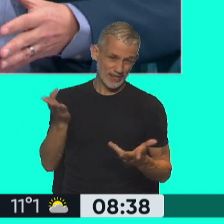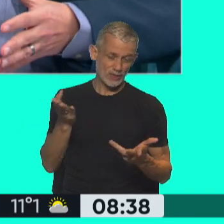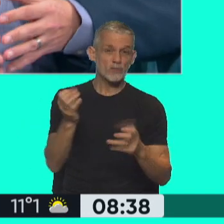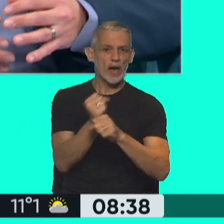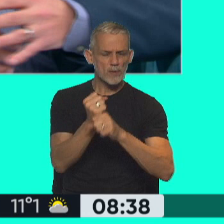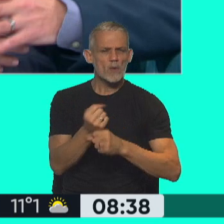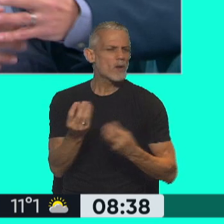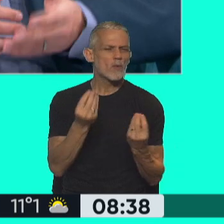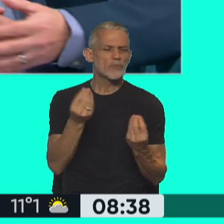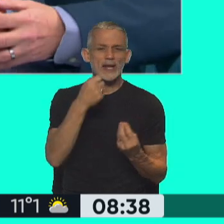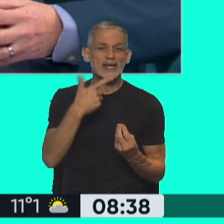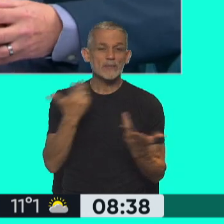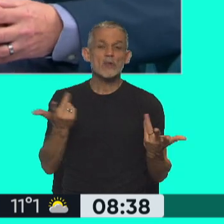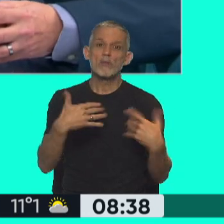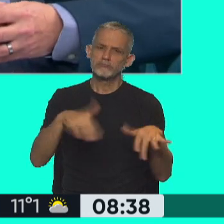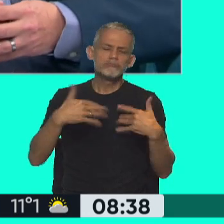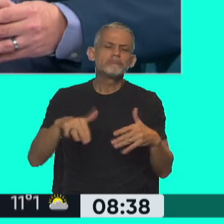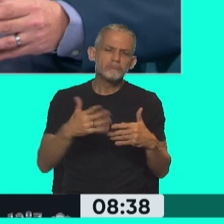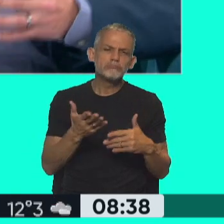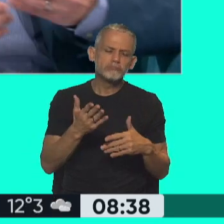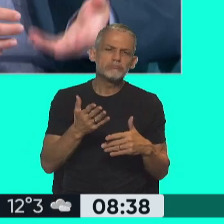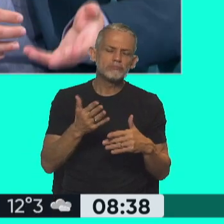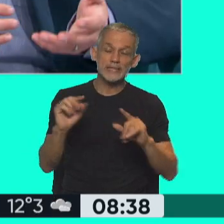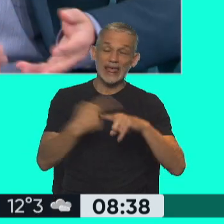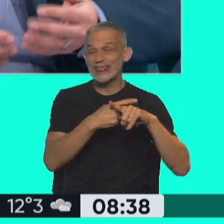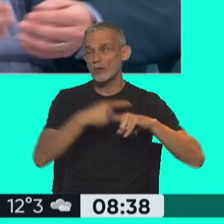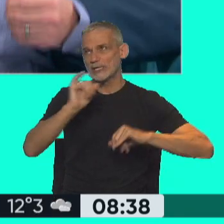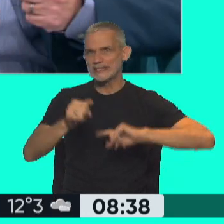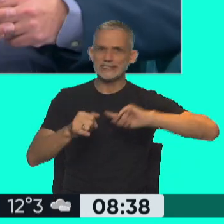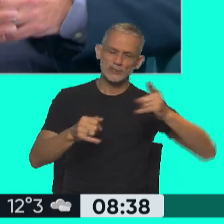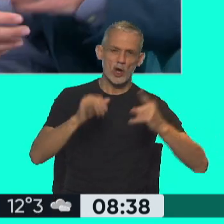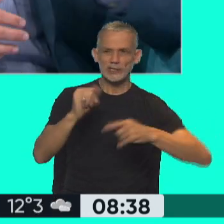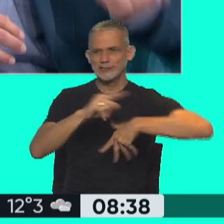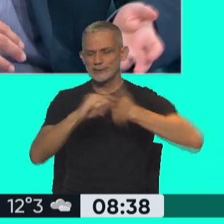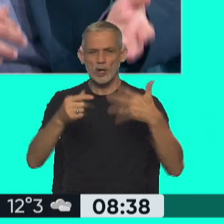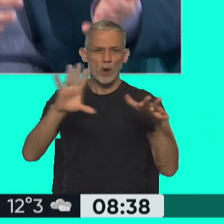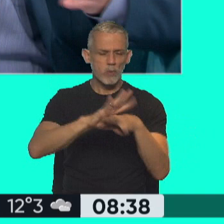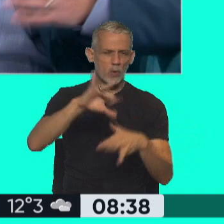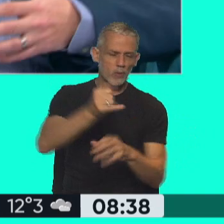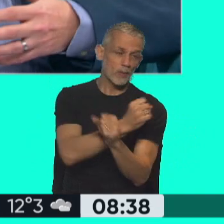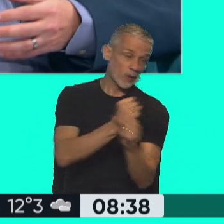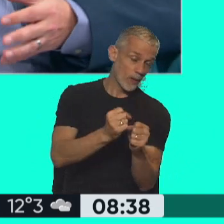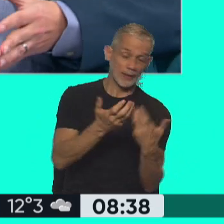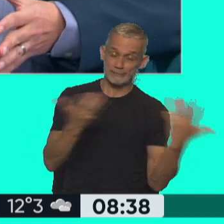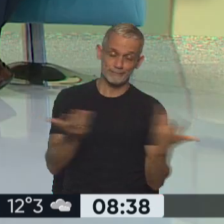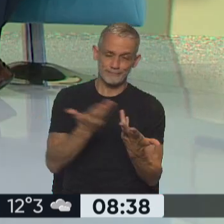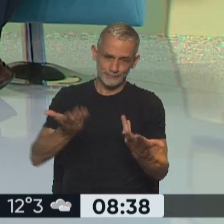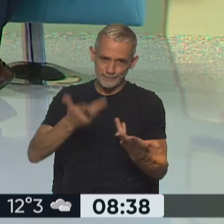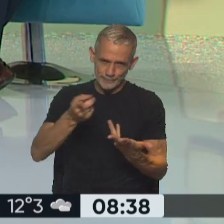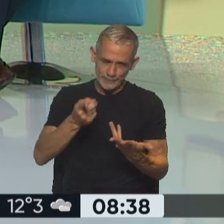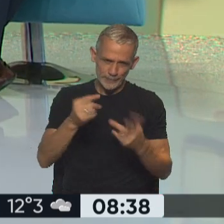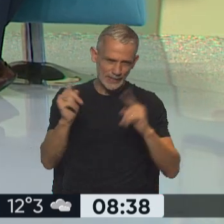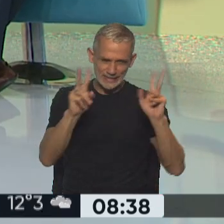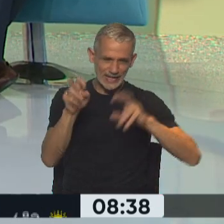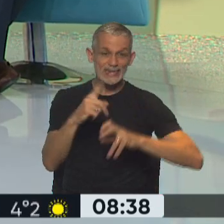estas características, ha traído muchísimas discusiones en cuanto a si estaba correctamente aprobada o no. La realidad es